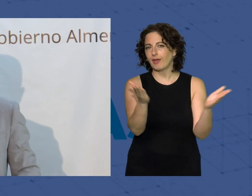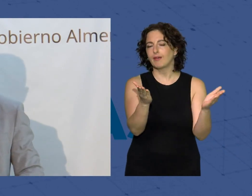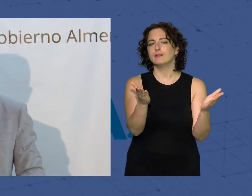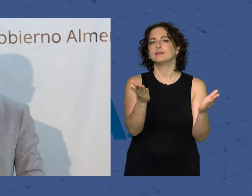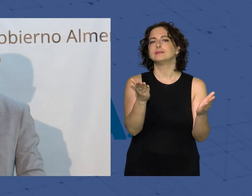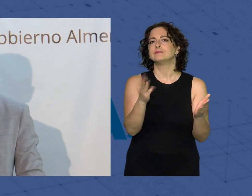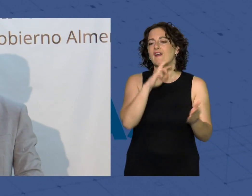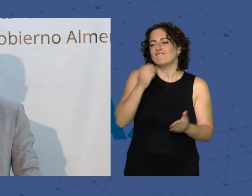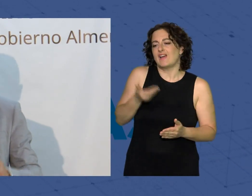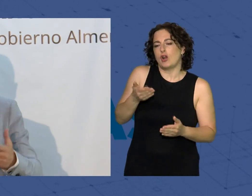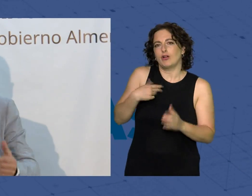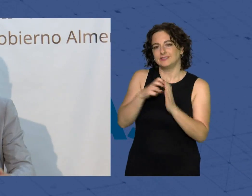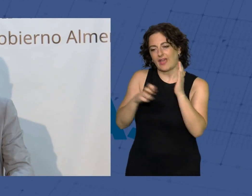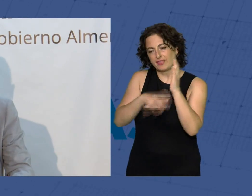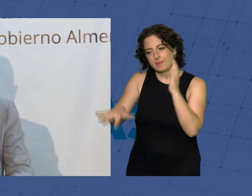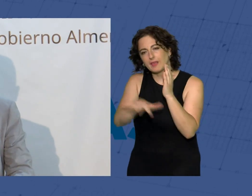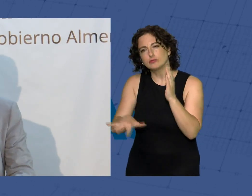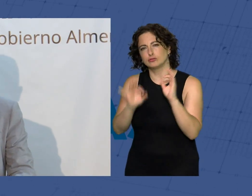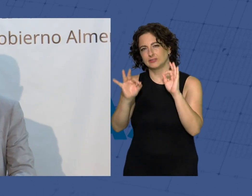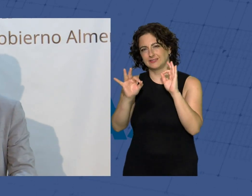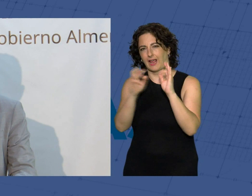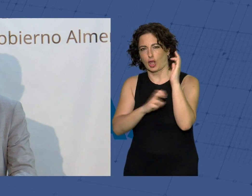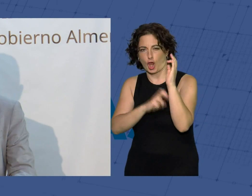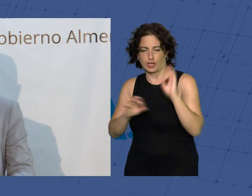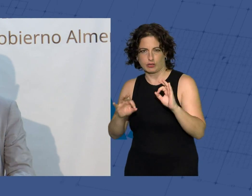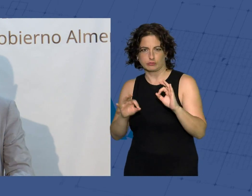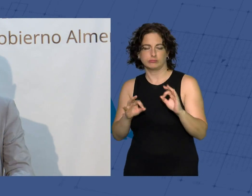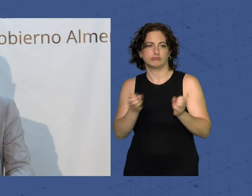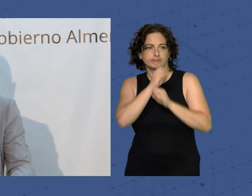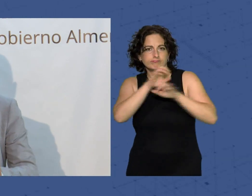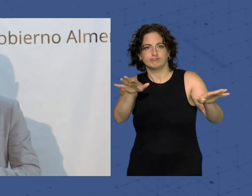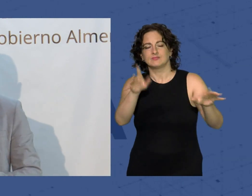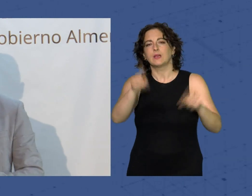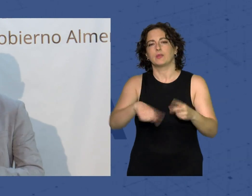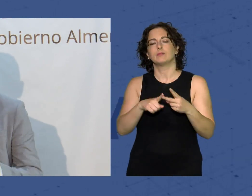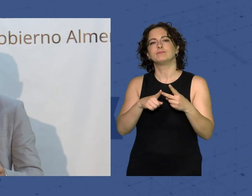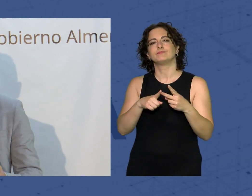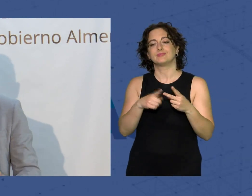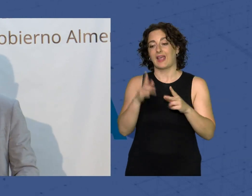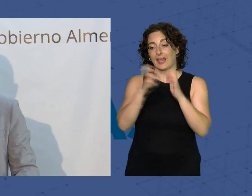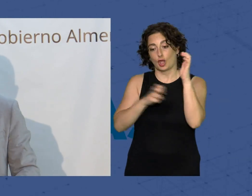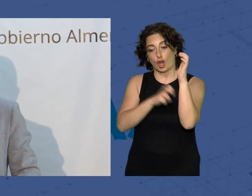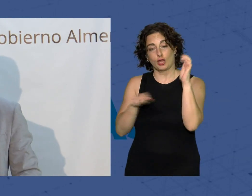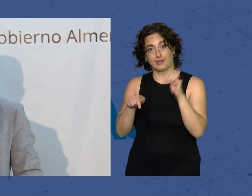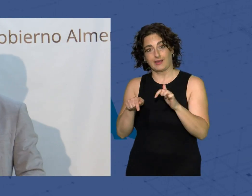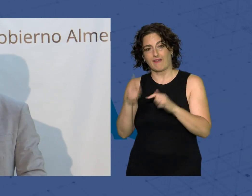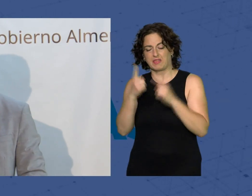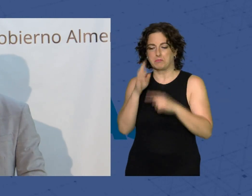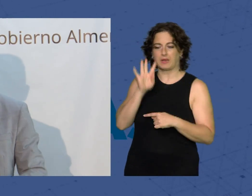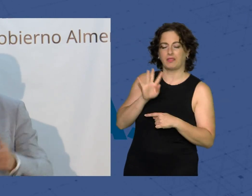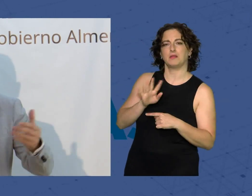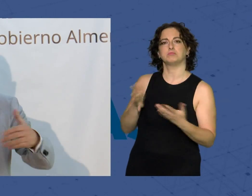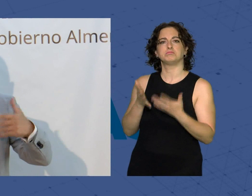valor que tiene en nuestros yacimientos en nuestros enclaves arqueológicos y darlo a conocer. También de acercar esa arqueología que alguna vez se puede parecer